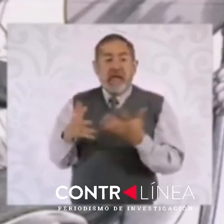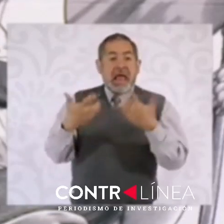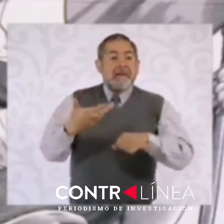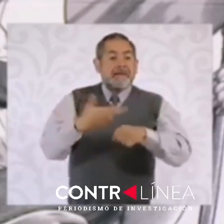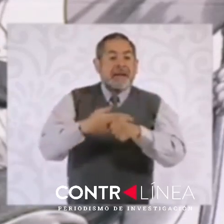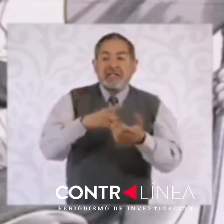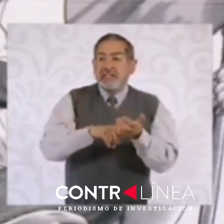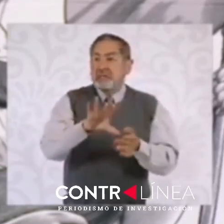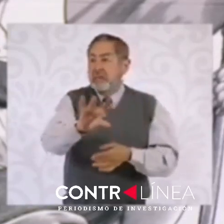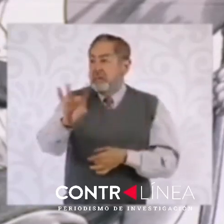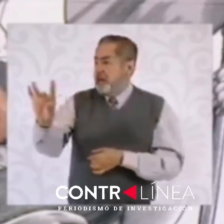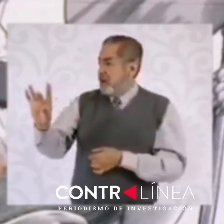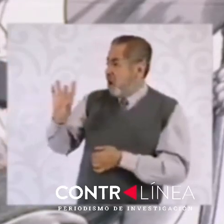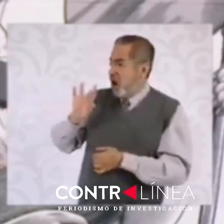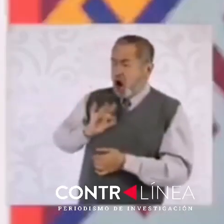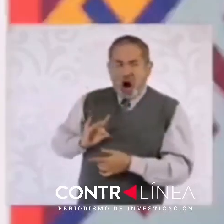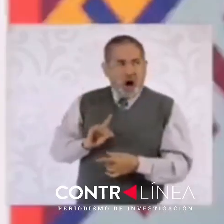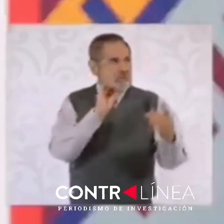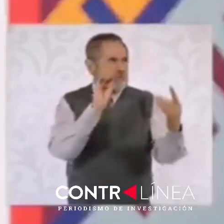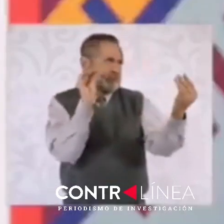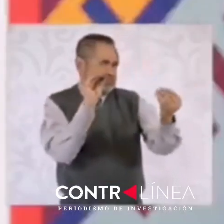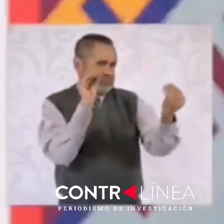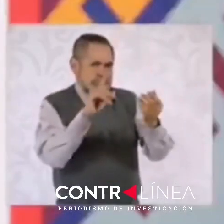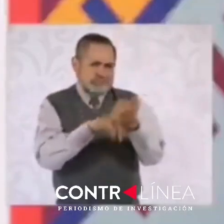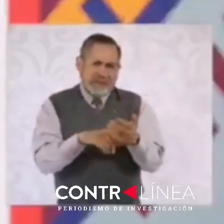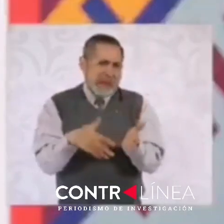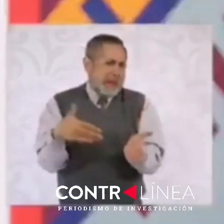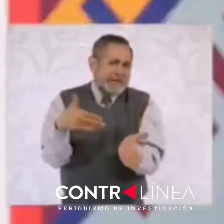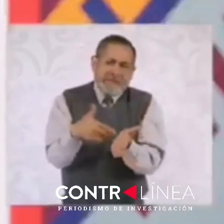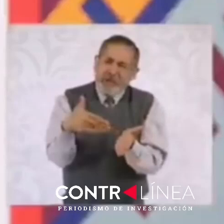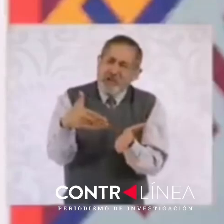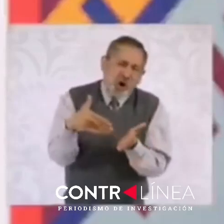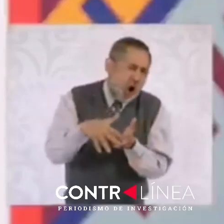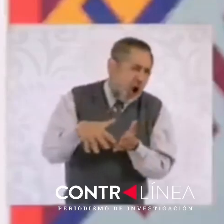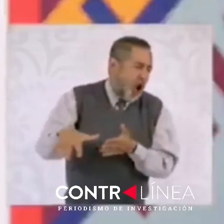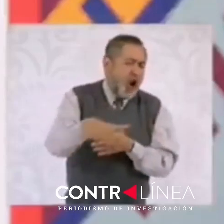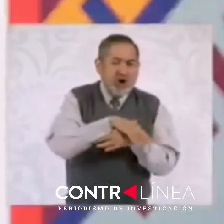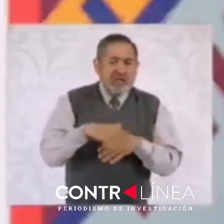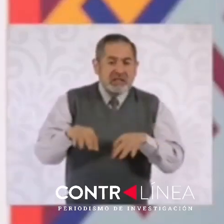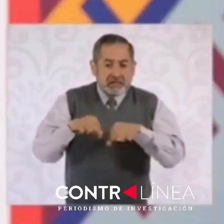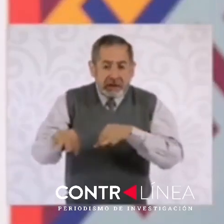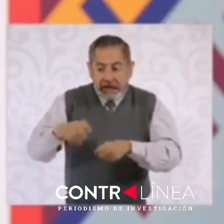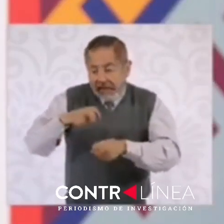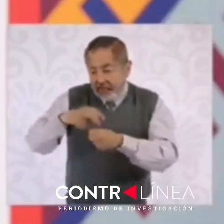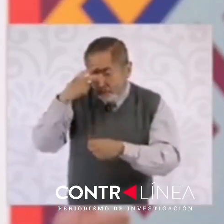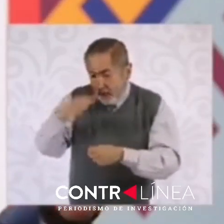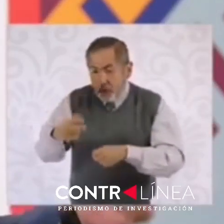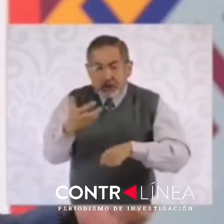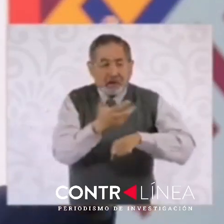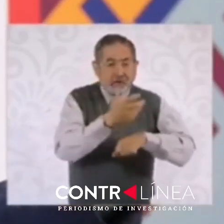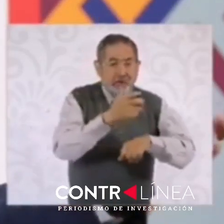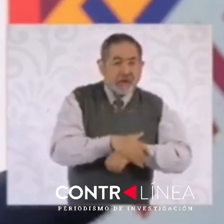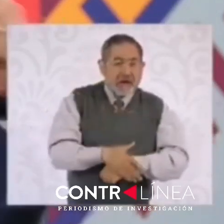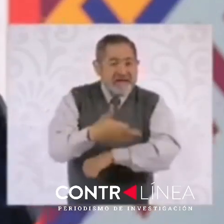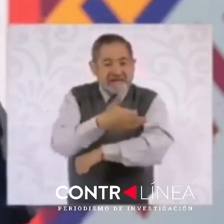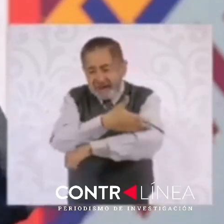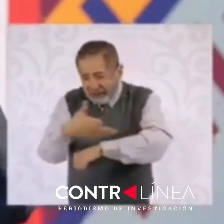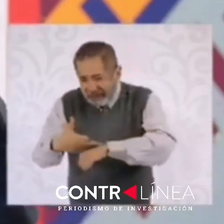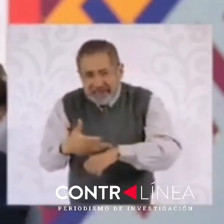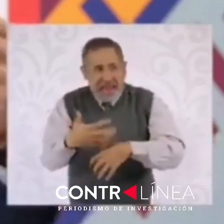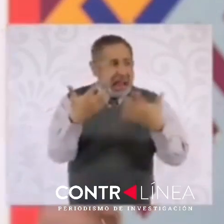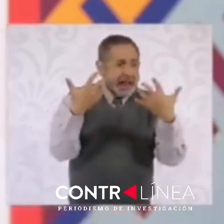y de todo este conglomerado que son millones de trabajadores en México y en Estados Unidos, trabajadores, familias,